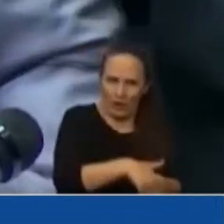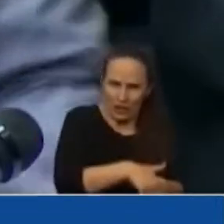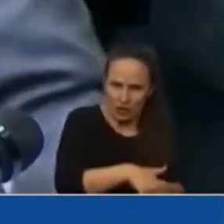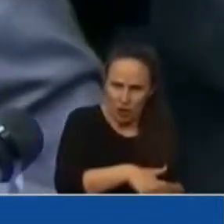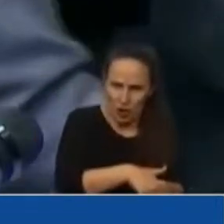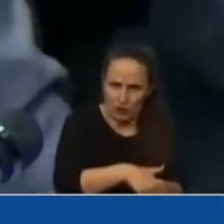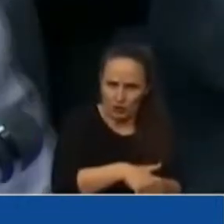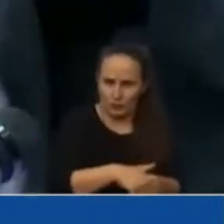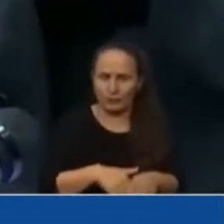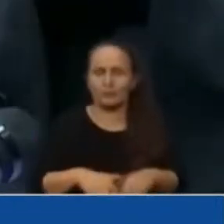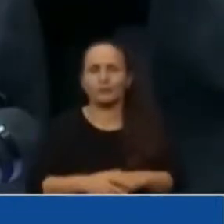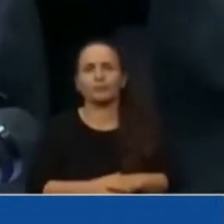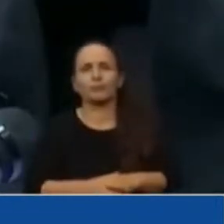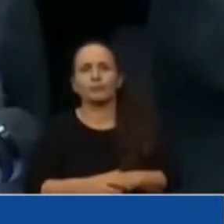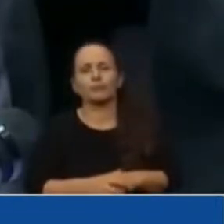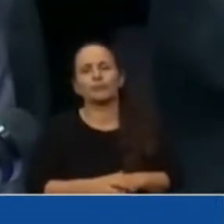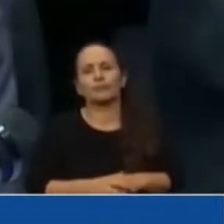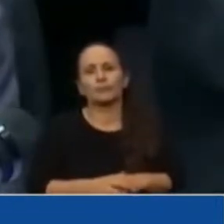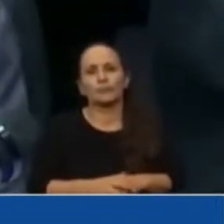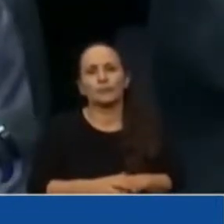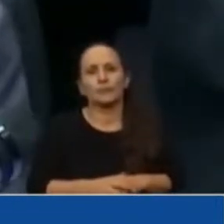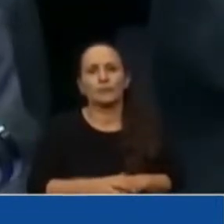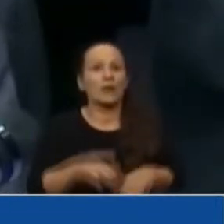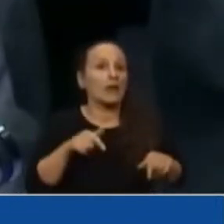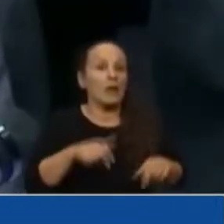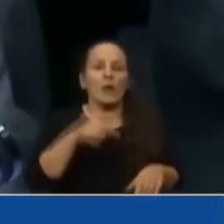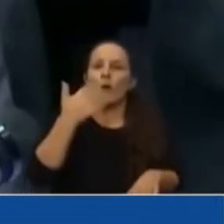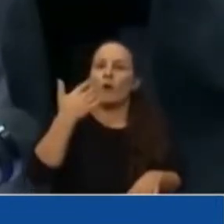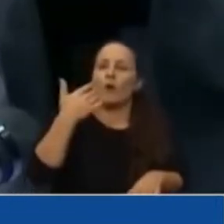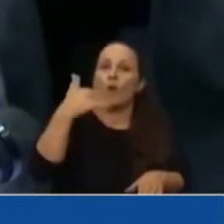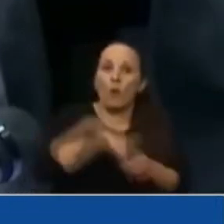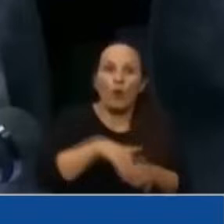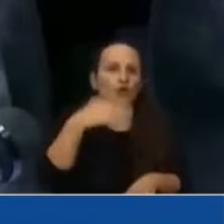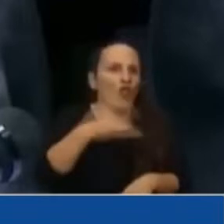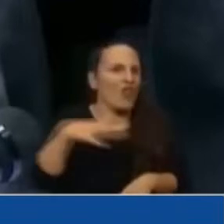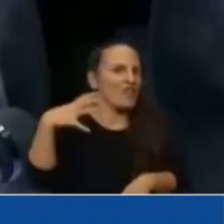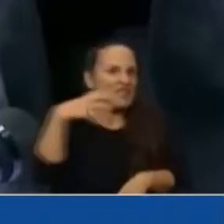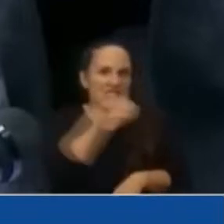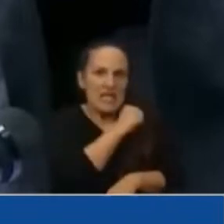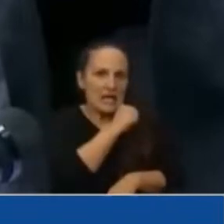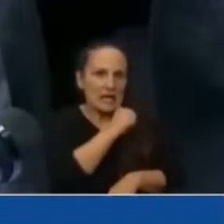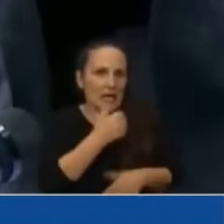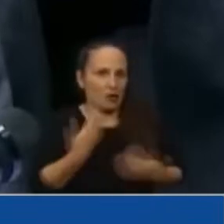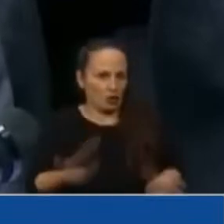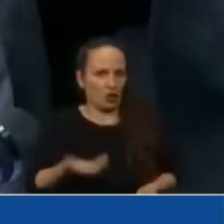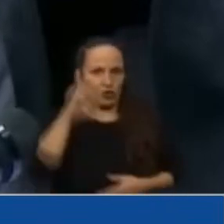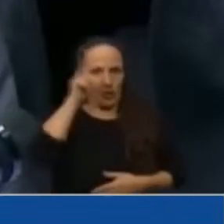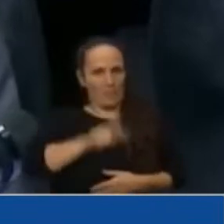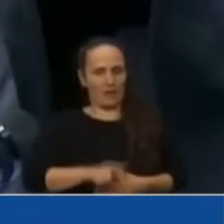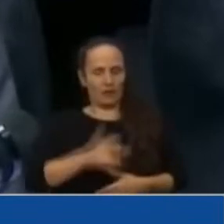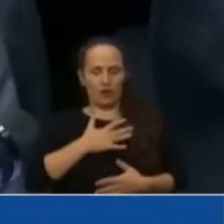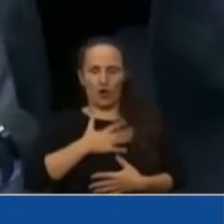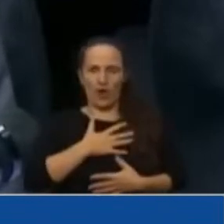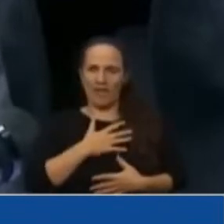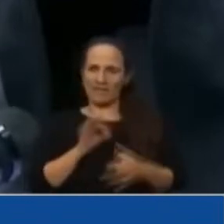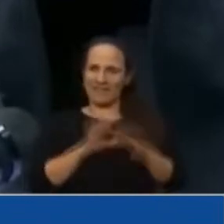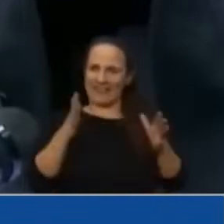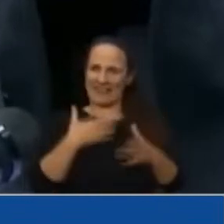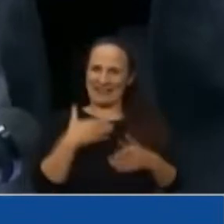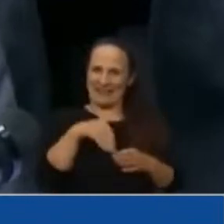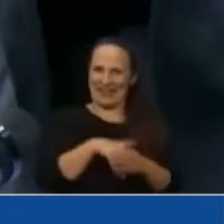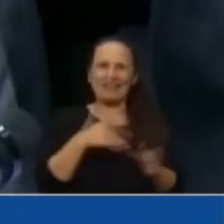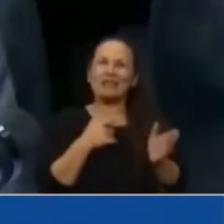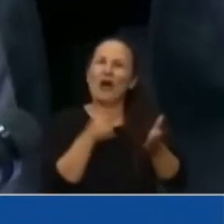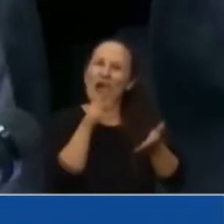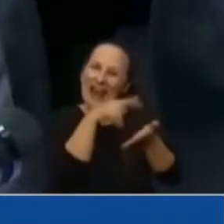por el sufragio universal e igual y por voto secreto que garantice la libre expresión de la voluntad de los electores. Cito